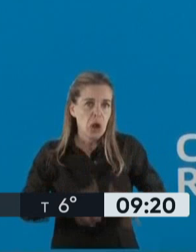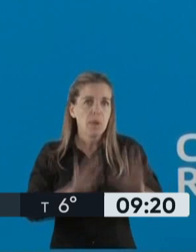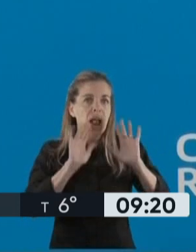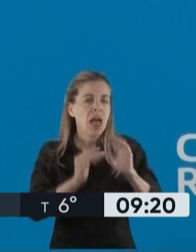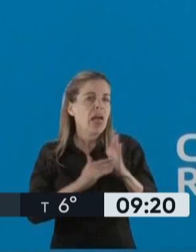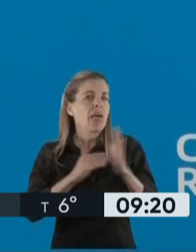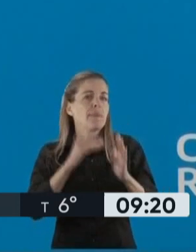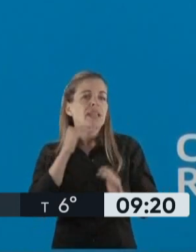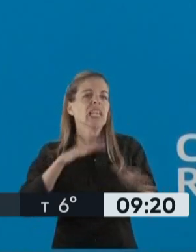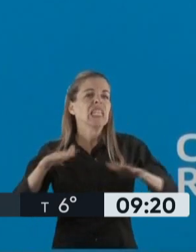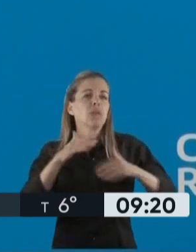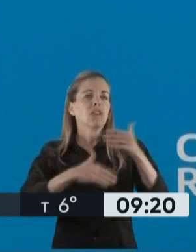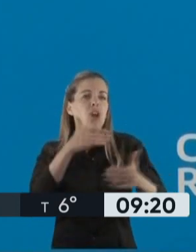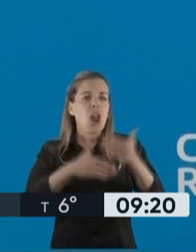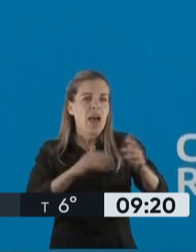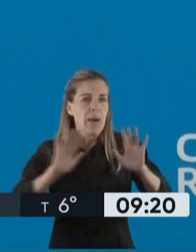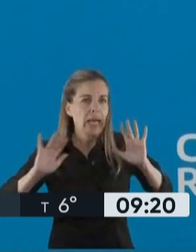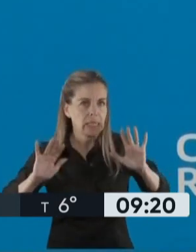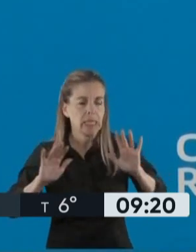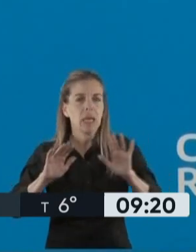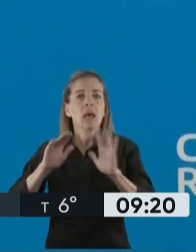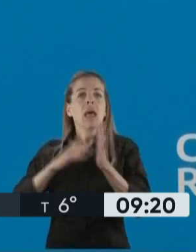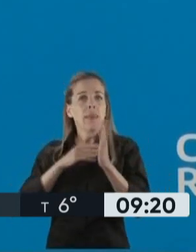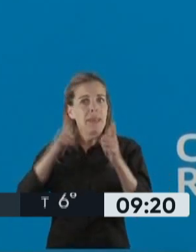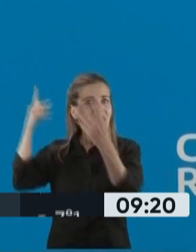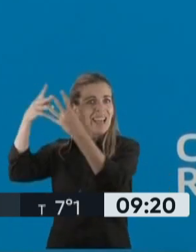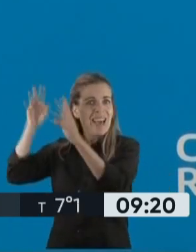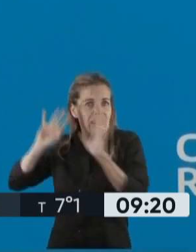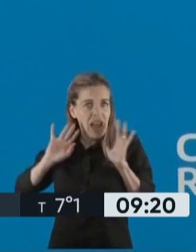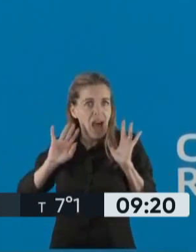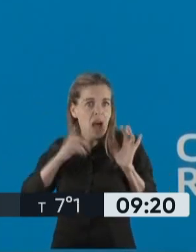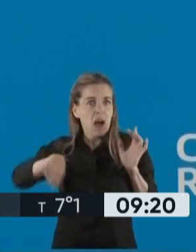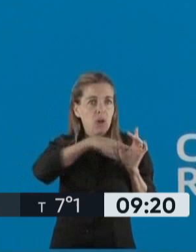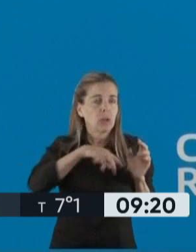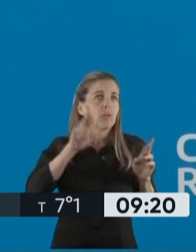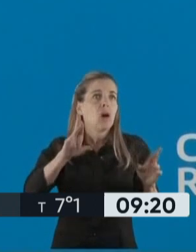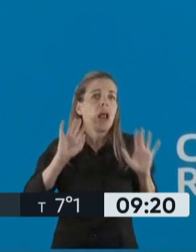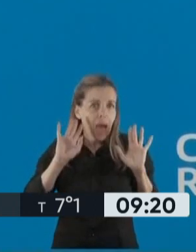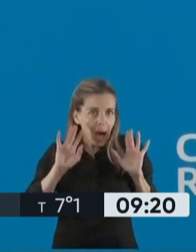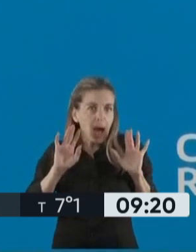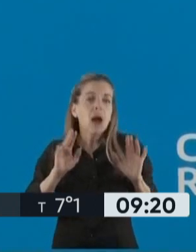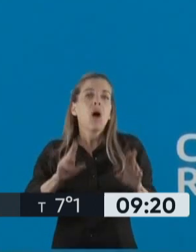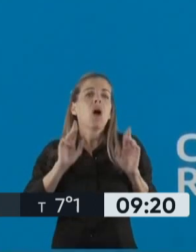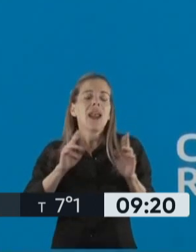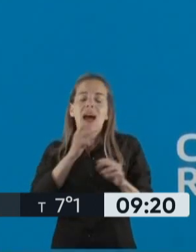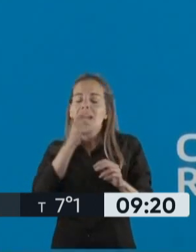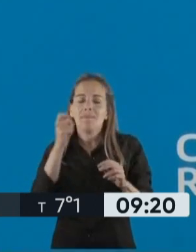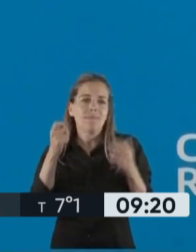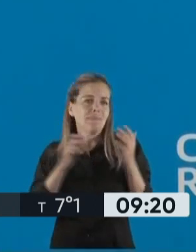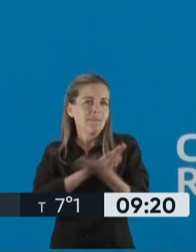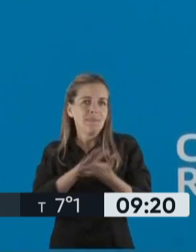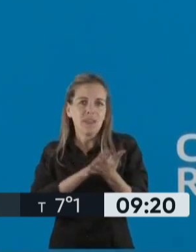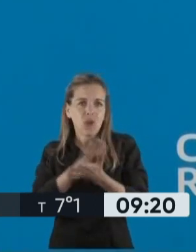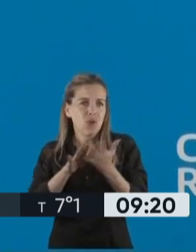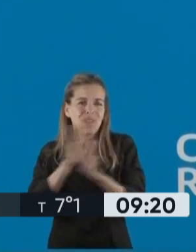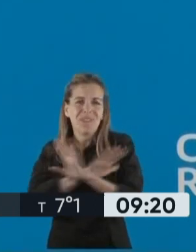a medida que avance o no la guerra. Todos esperamos que lo que haya más rápido es